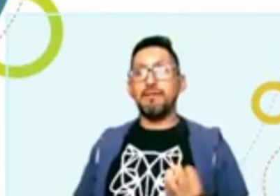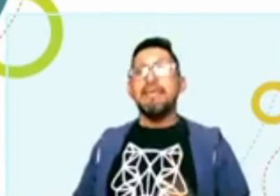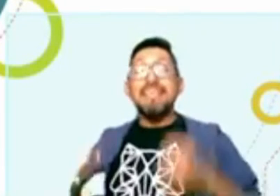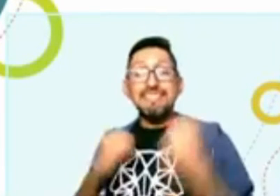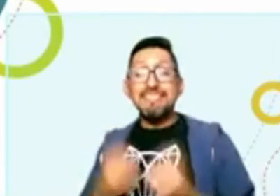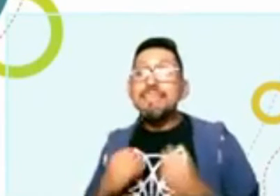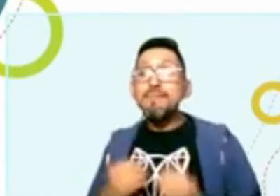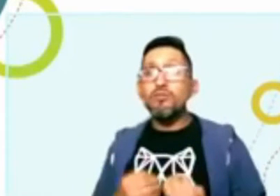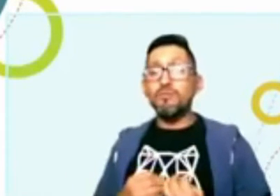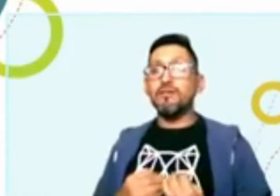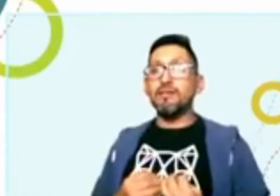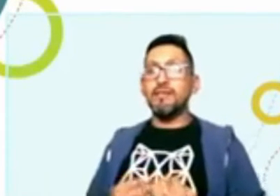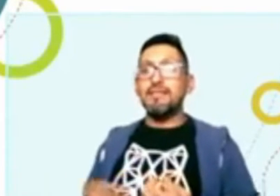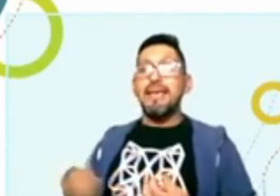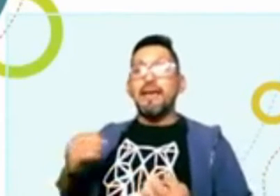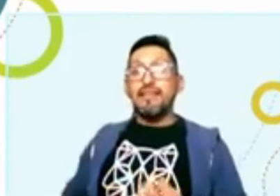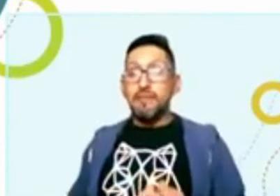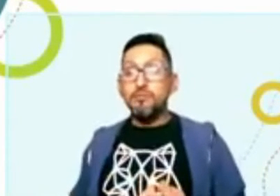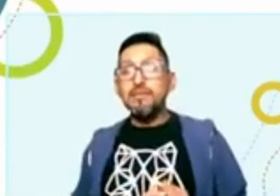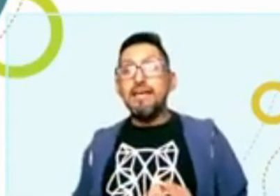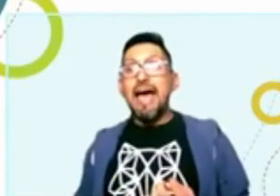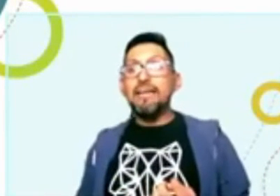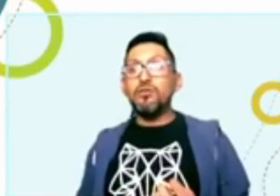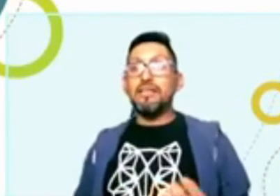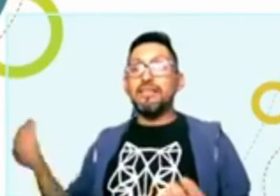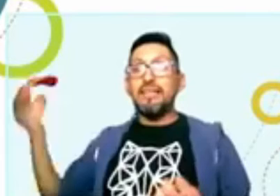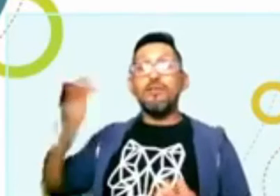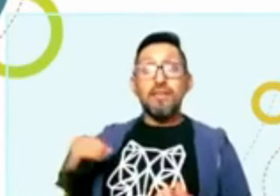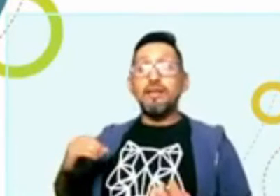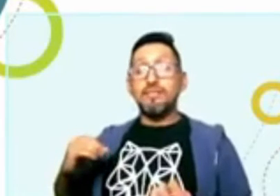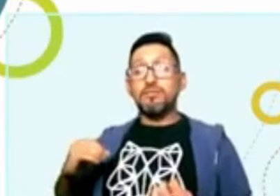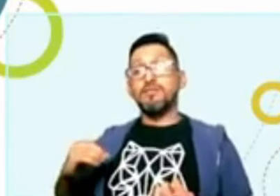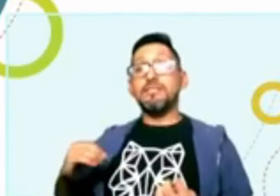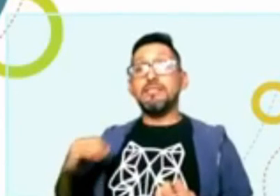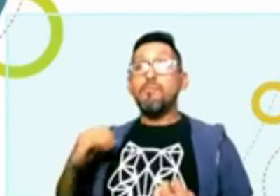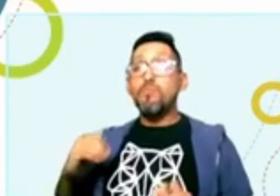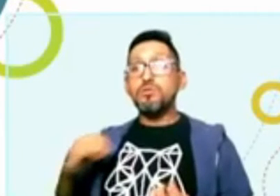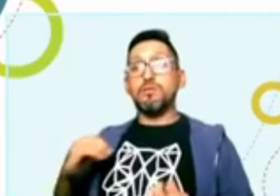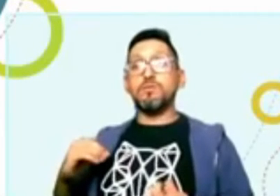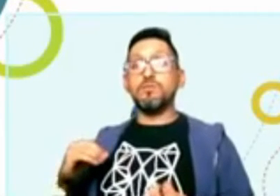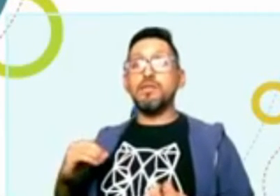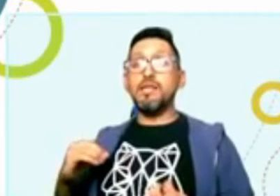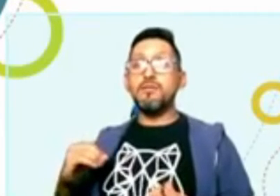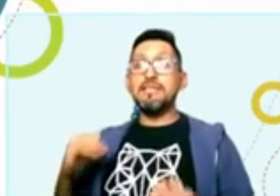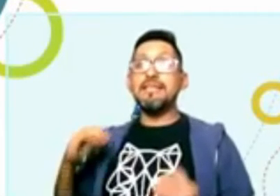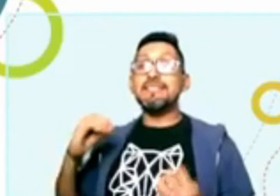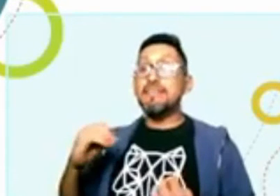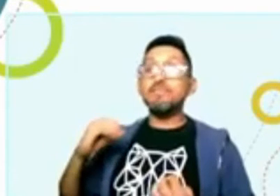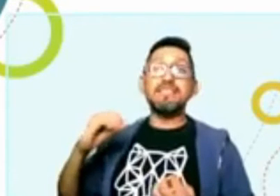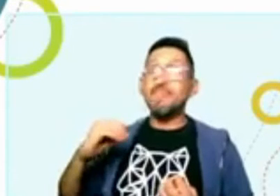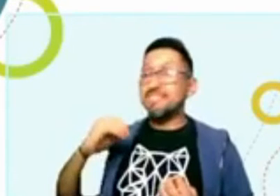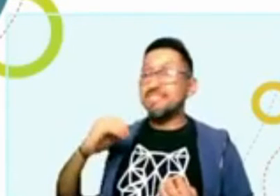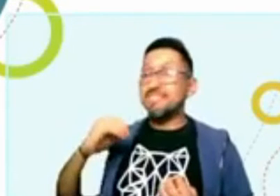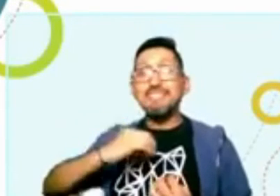vivir. Y el sistema económico que tenemos ha ido deteriorando las condiciones de muchos de nuestros ciudadanos y